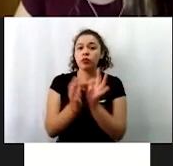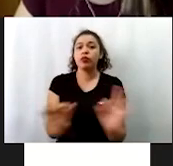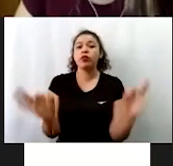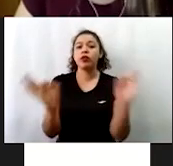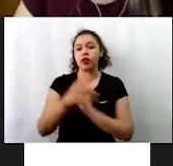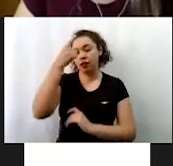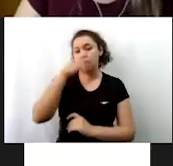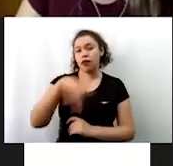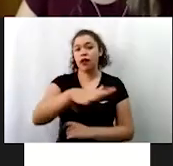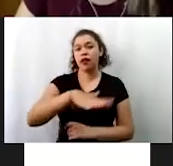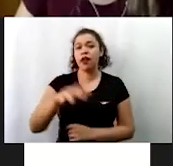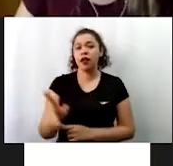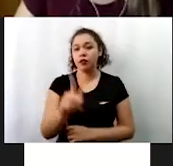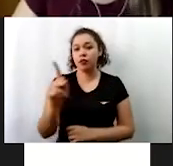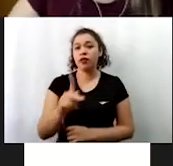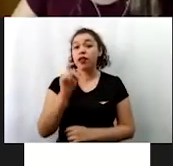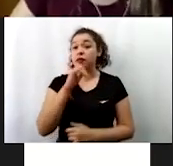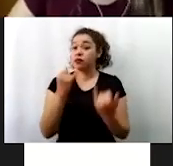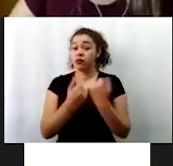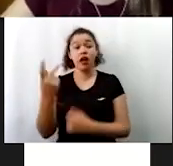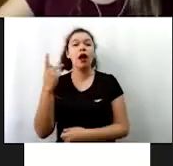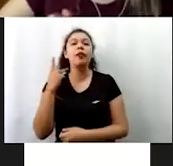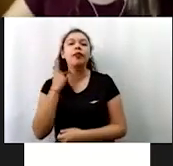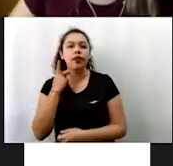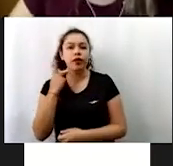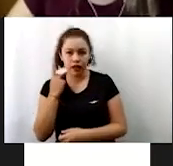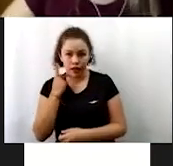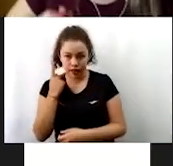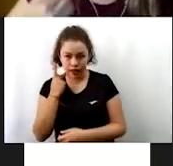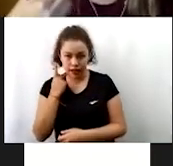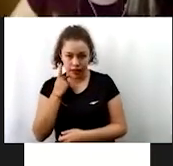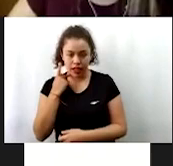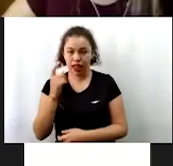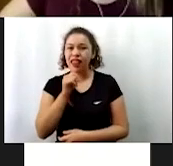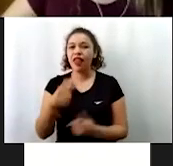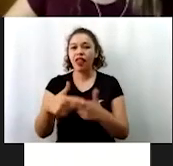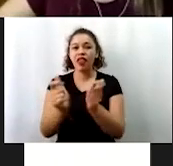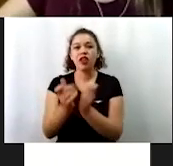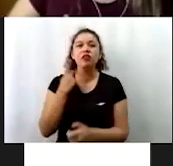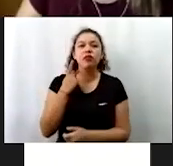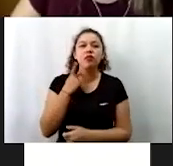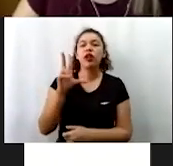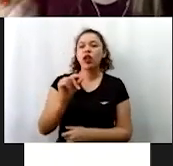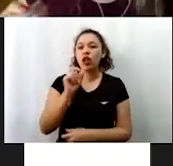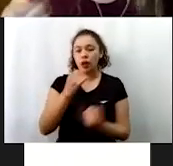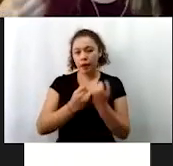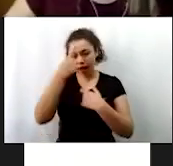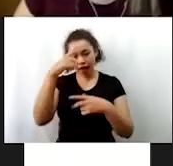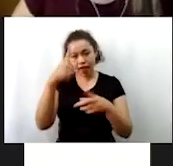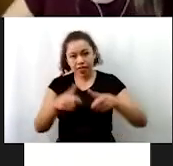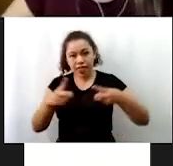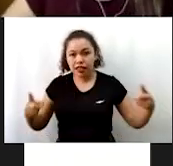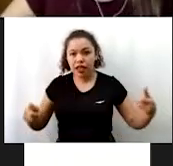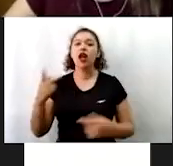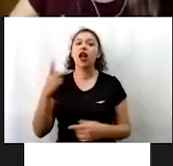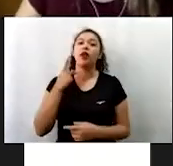ámbito público y en la política no partidista, sino la política de desarrollo, la